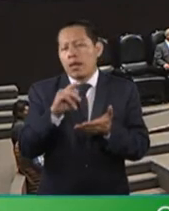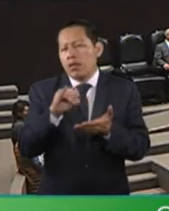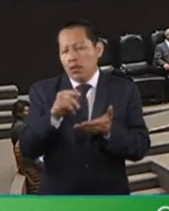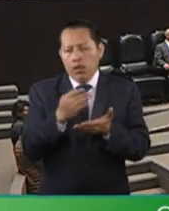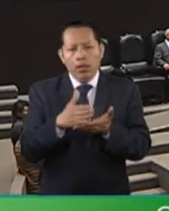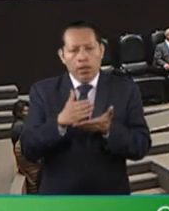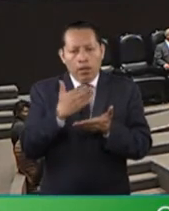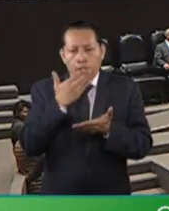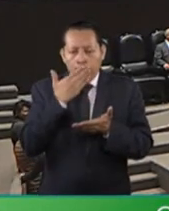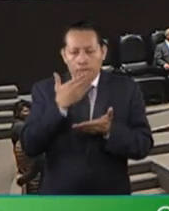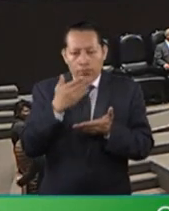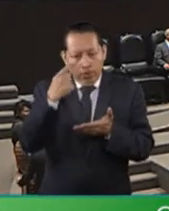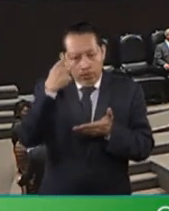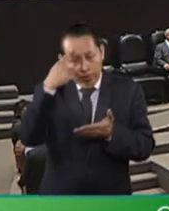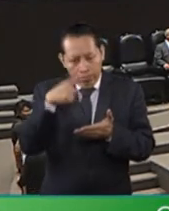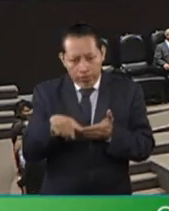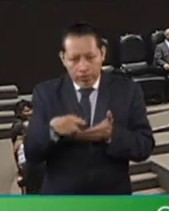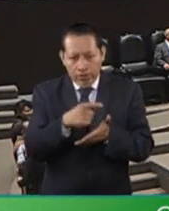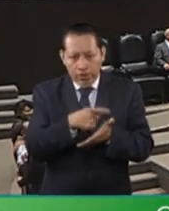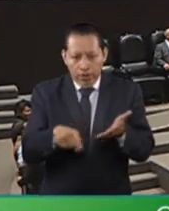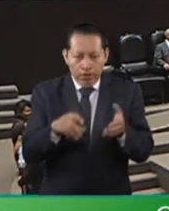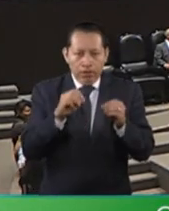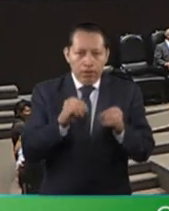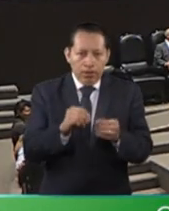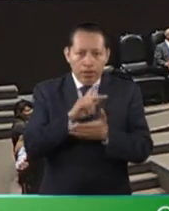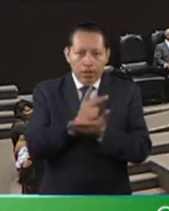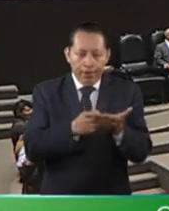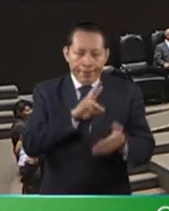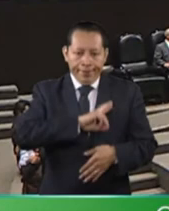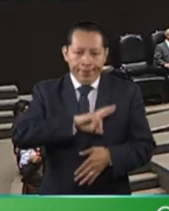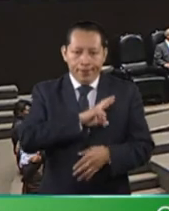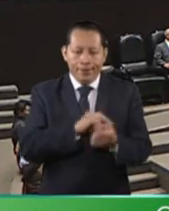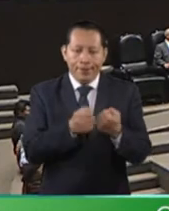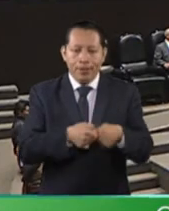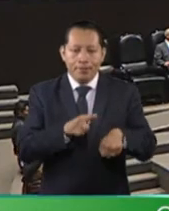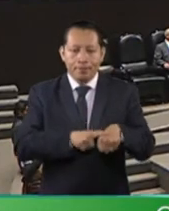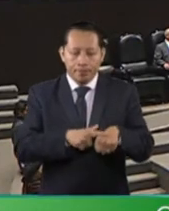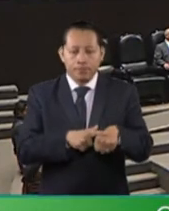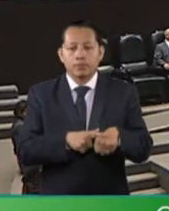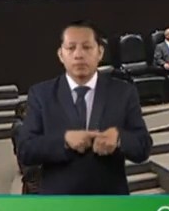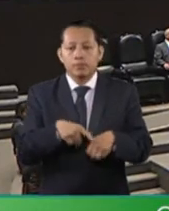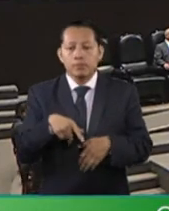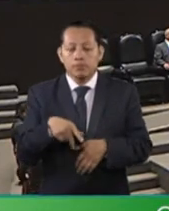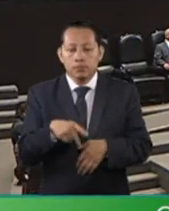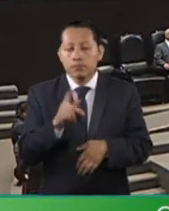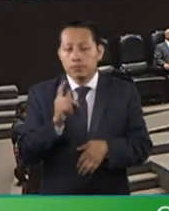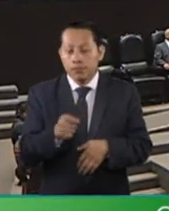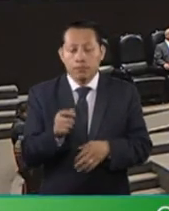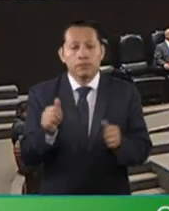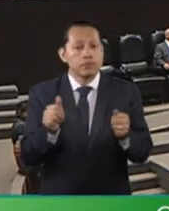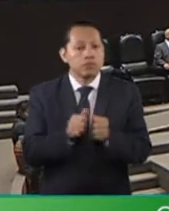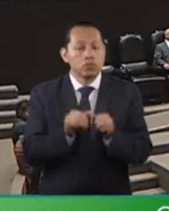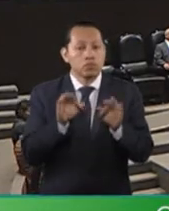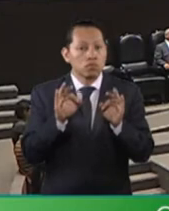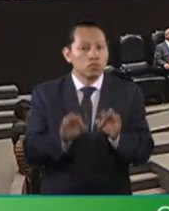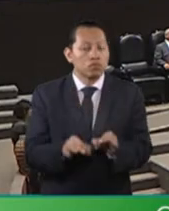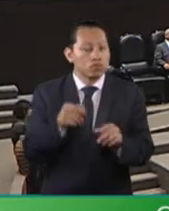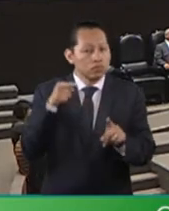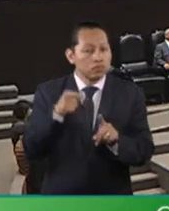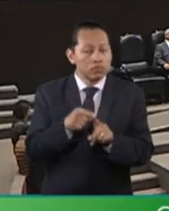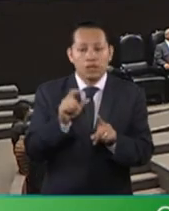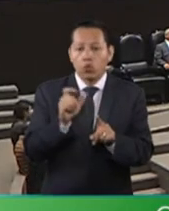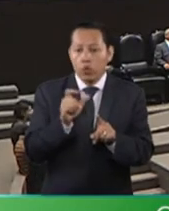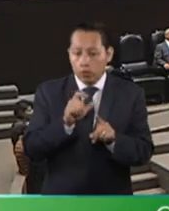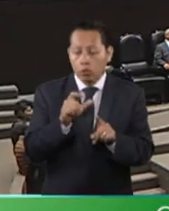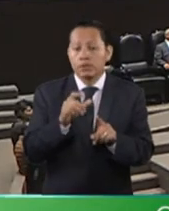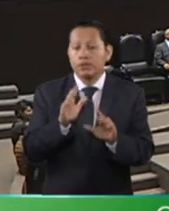la adquisición de esta o a programas de arrendamiento social sin que cuenten con la certeza de que al